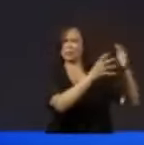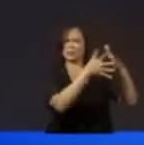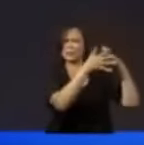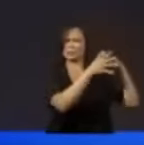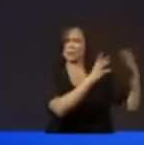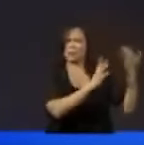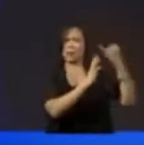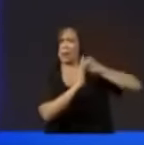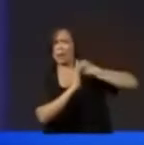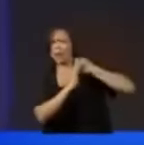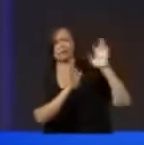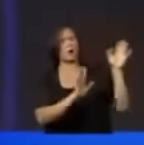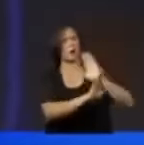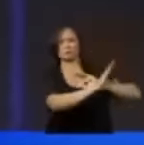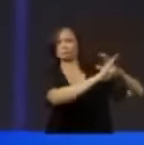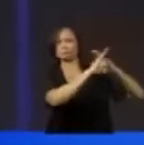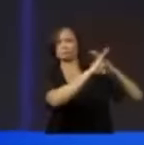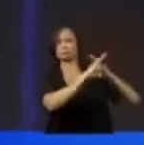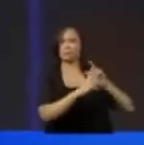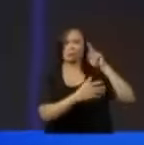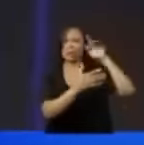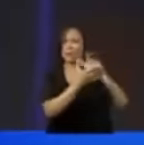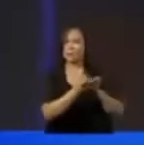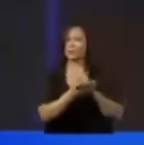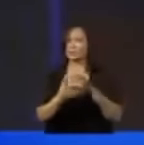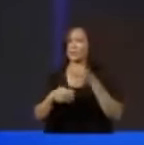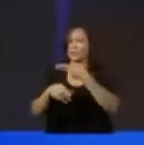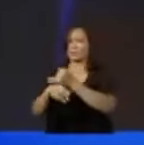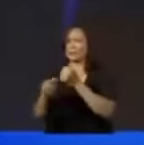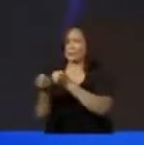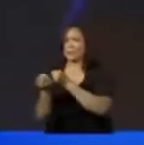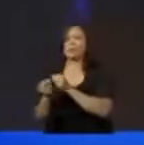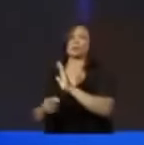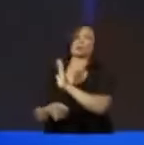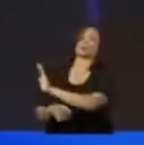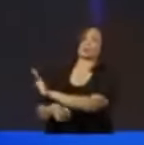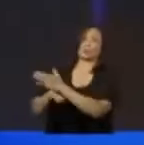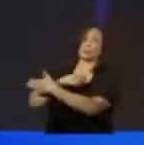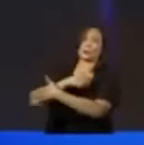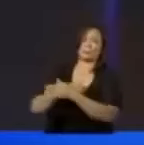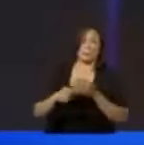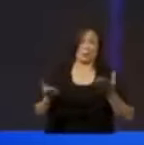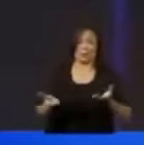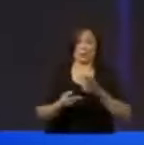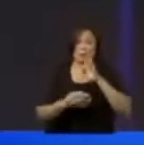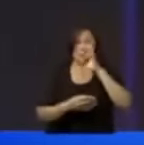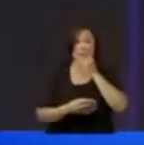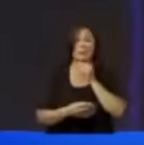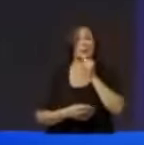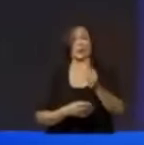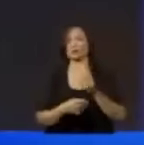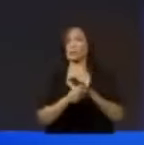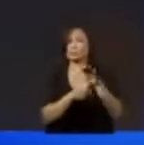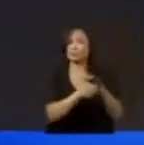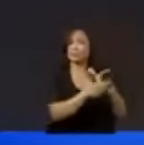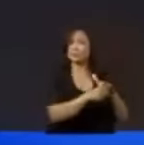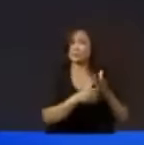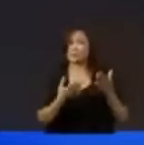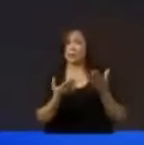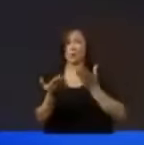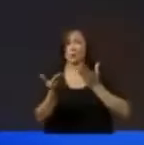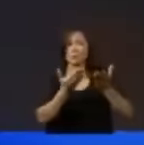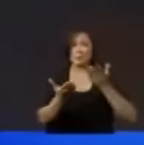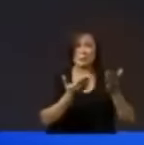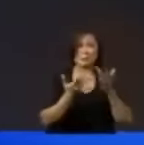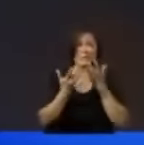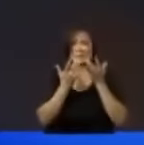internacionales. Creemos en apoyar a Haití, pero apoyarlo en su territorio, porque aquí en República Dominicana no damos abasto con los